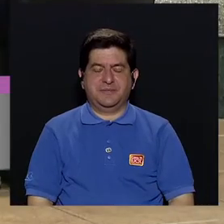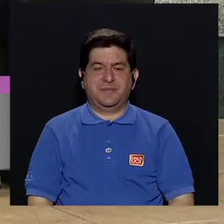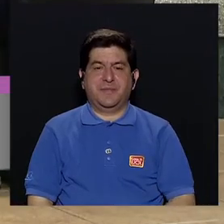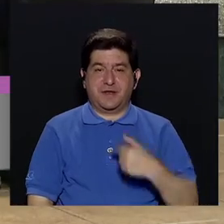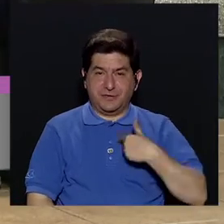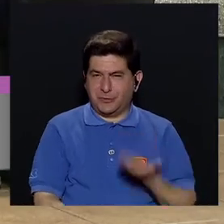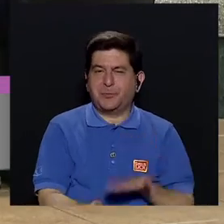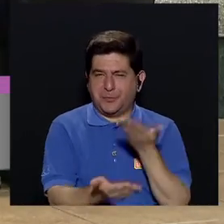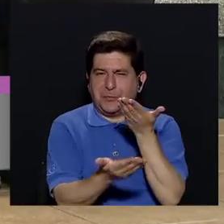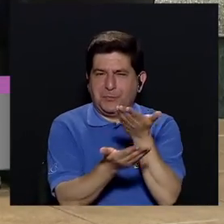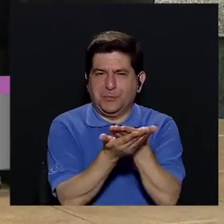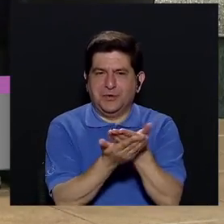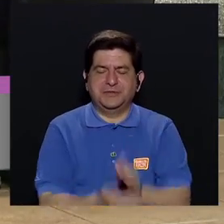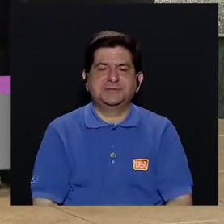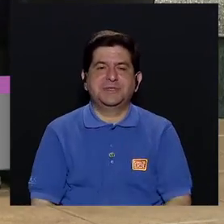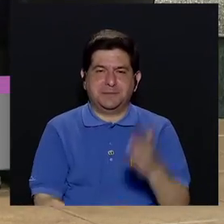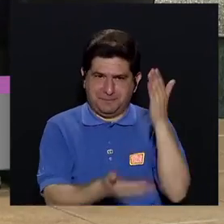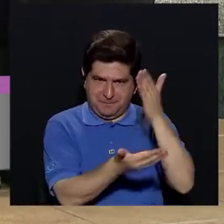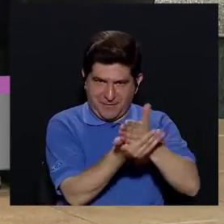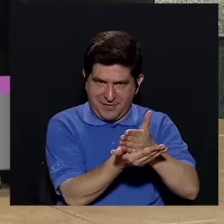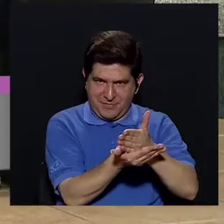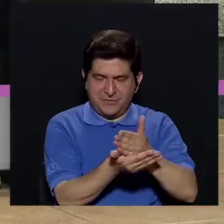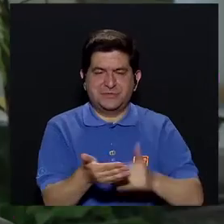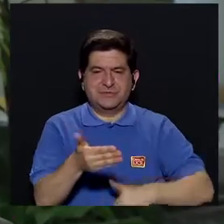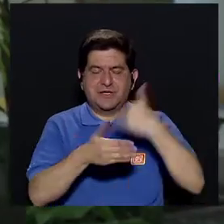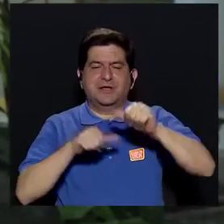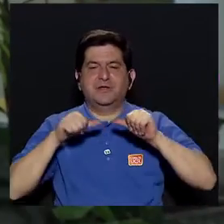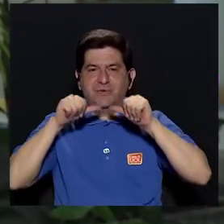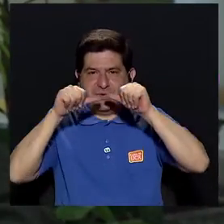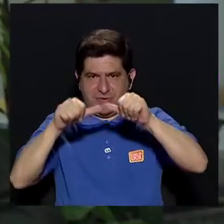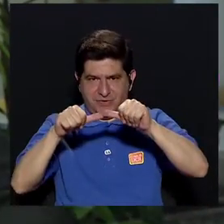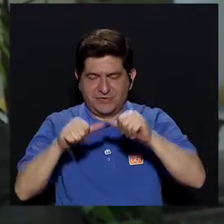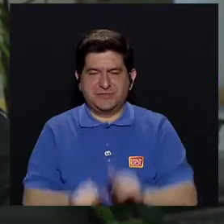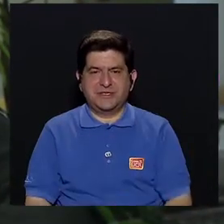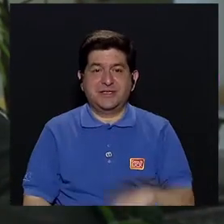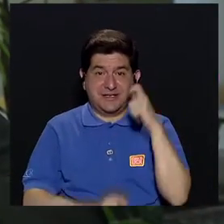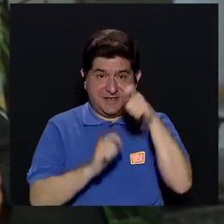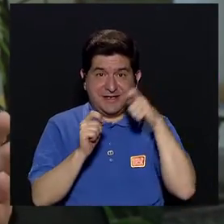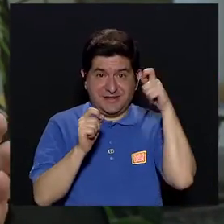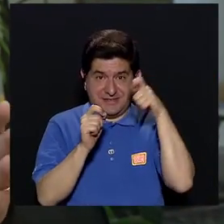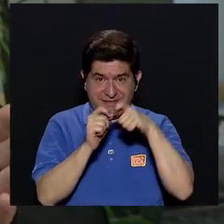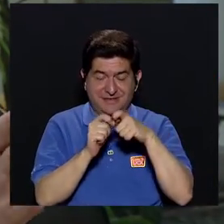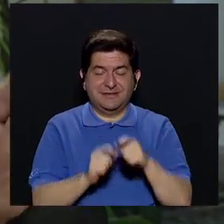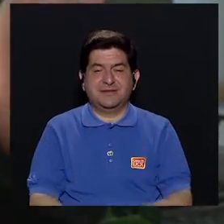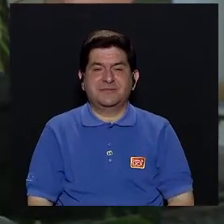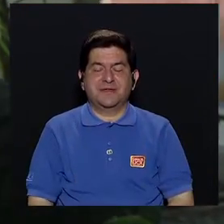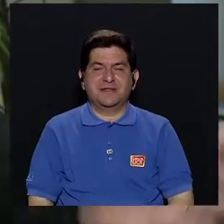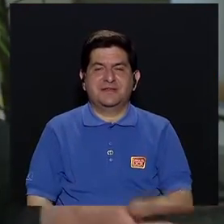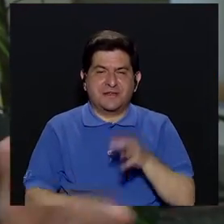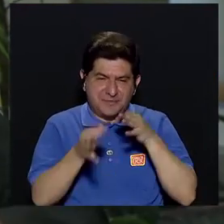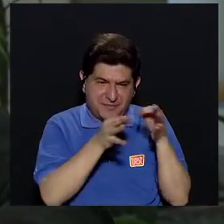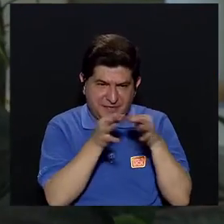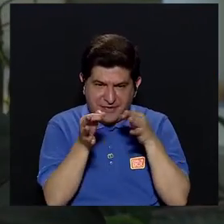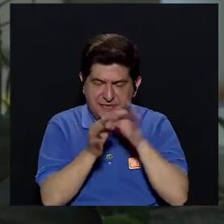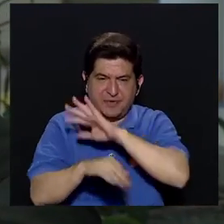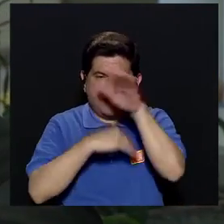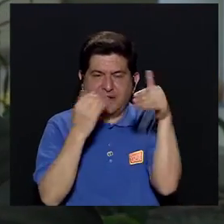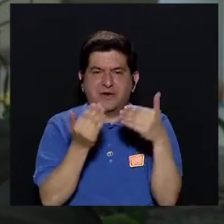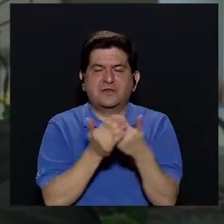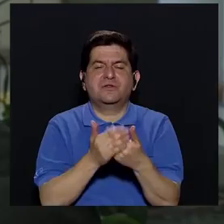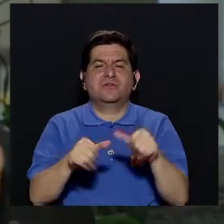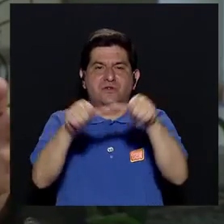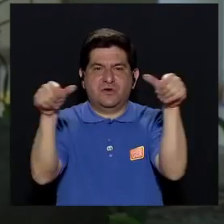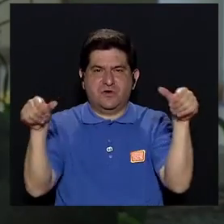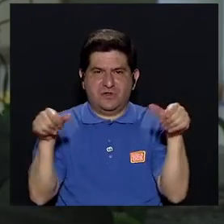Entonces les propongo pues ir a esta y regresar y tomar pues ya abarcar toda